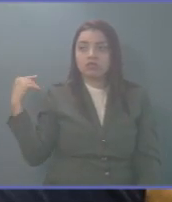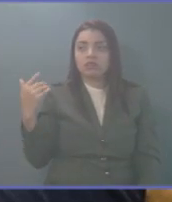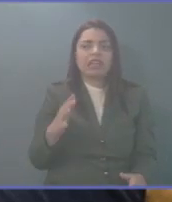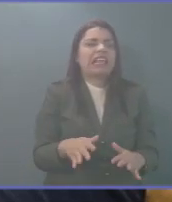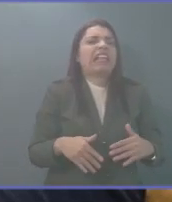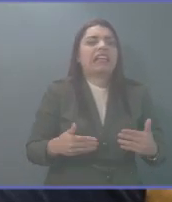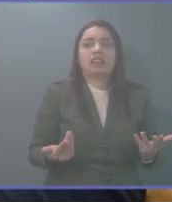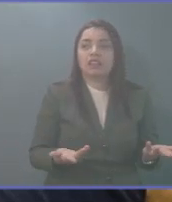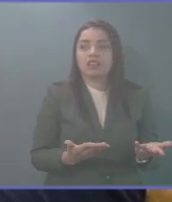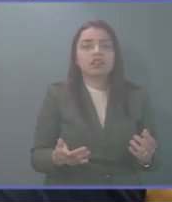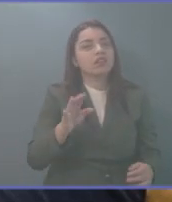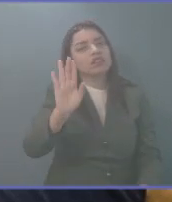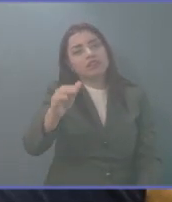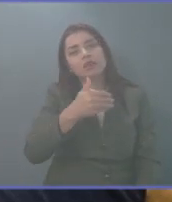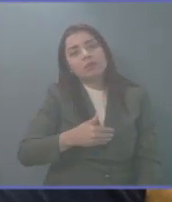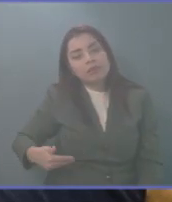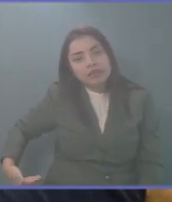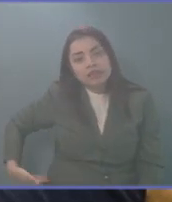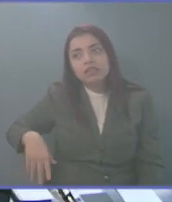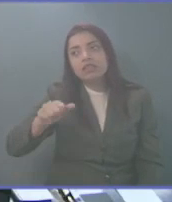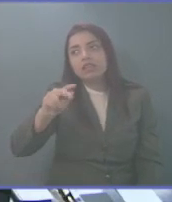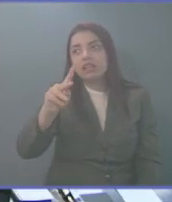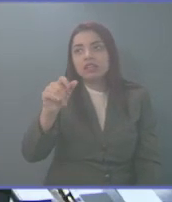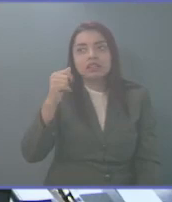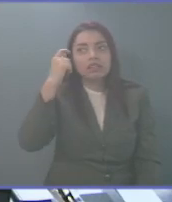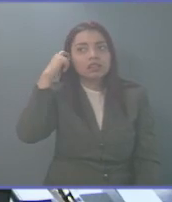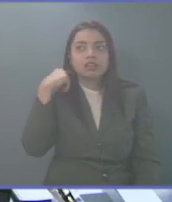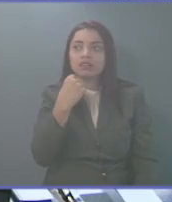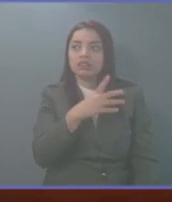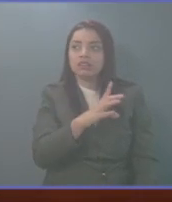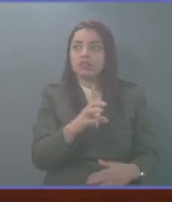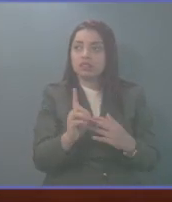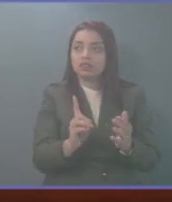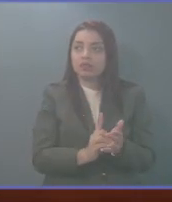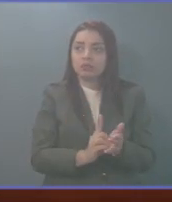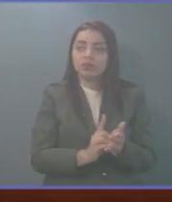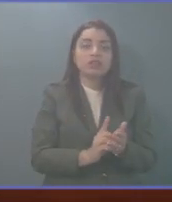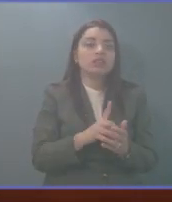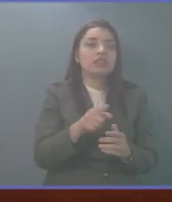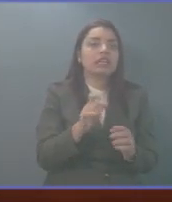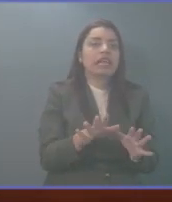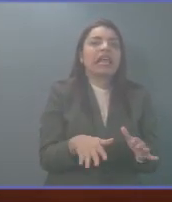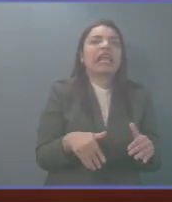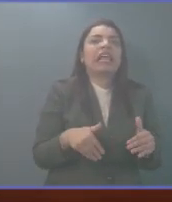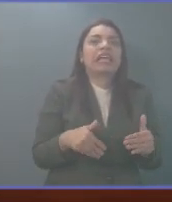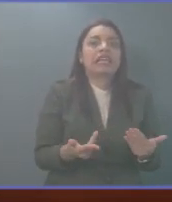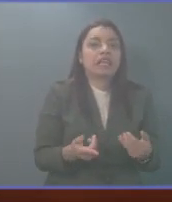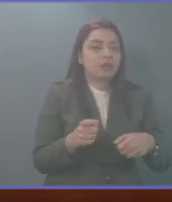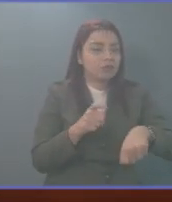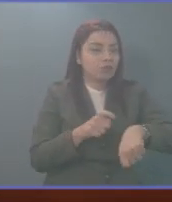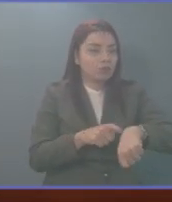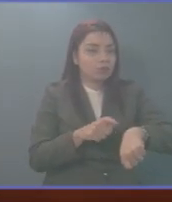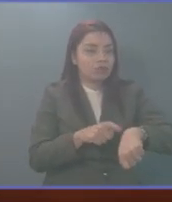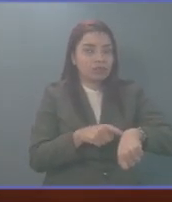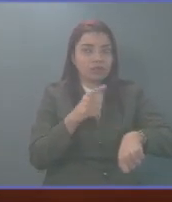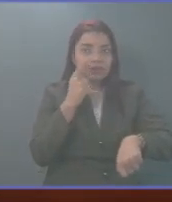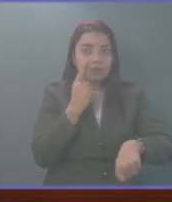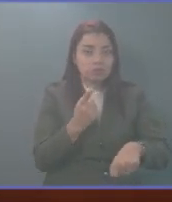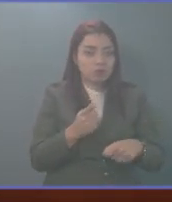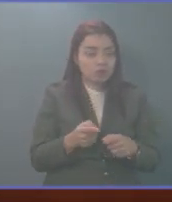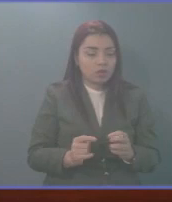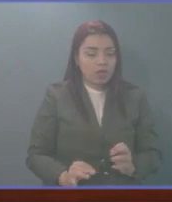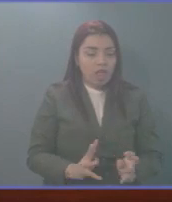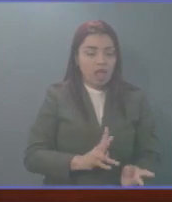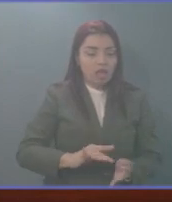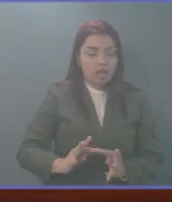lo que hizo? Presidente Danda, lo que preguntó el diputado Erex Hernández es en qué momento se detectó la proliferación de